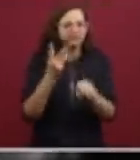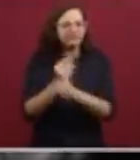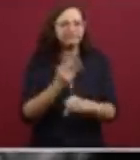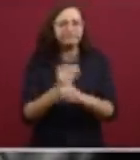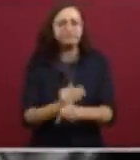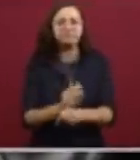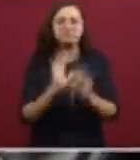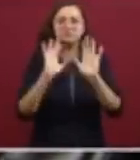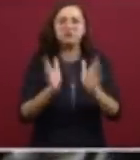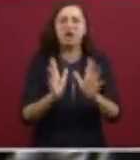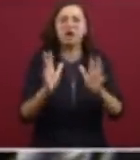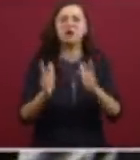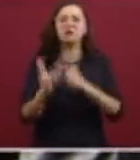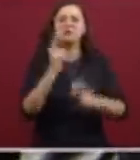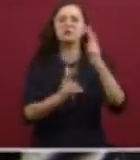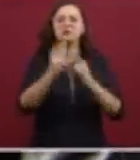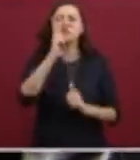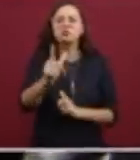Los